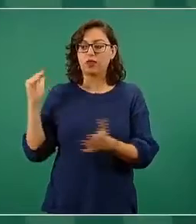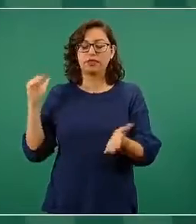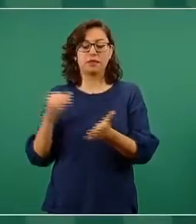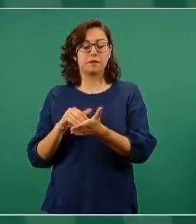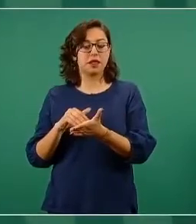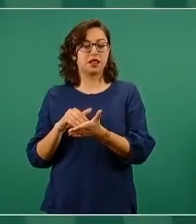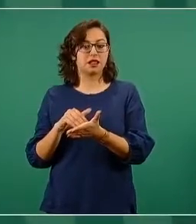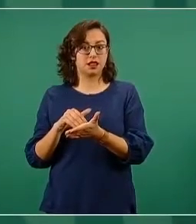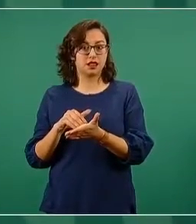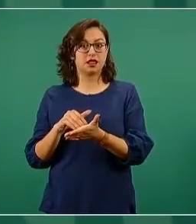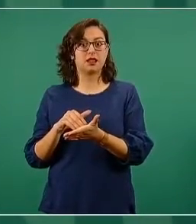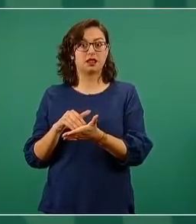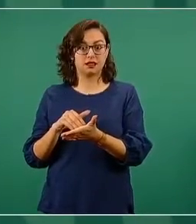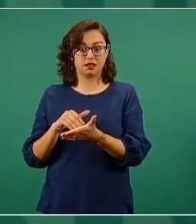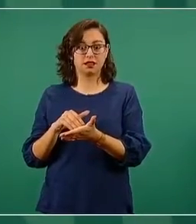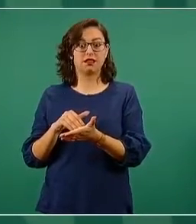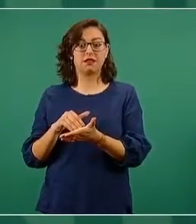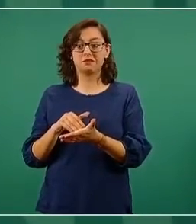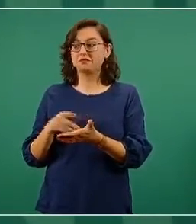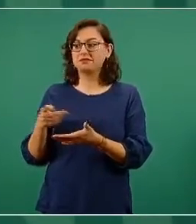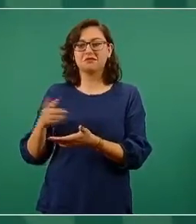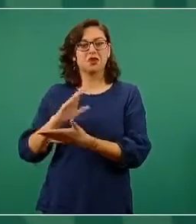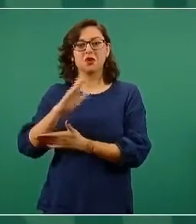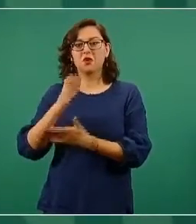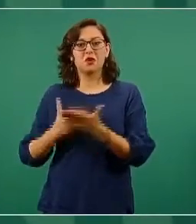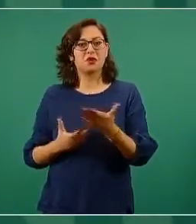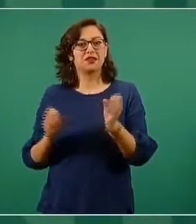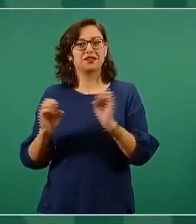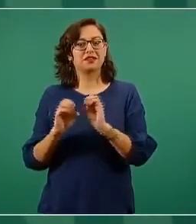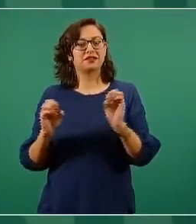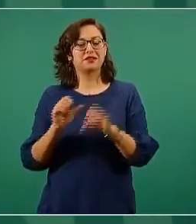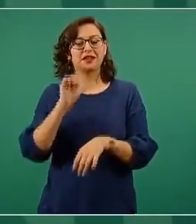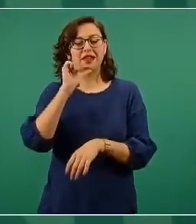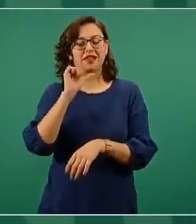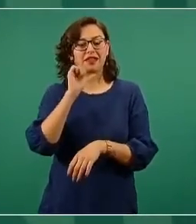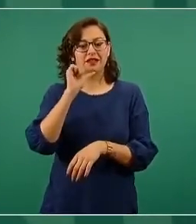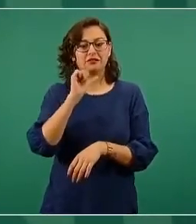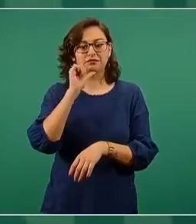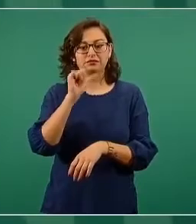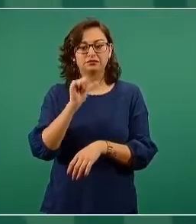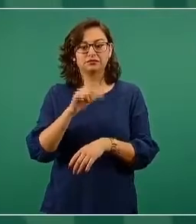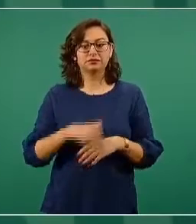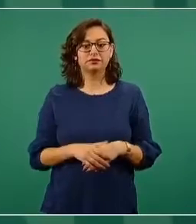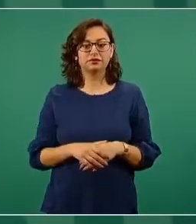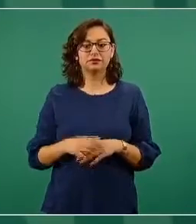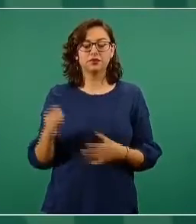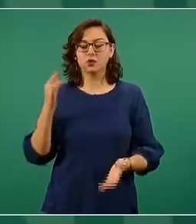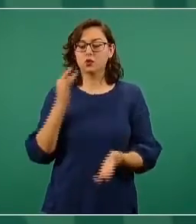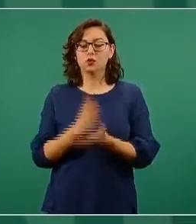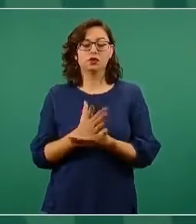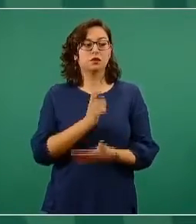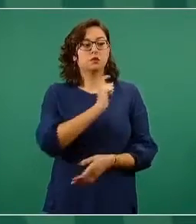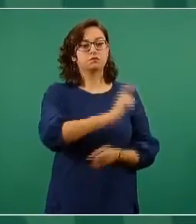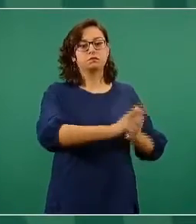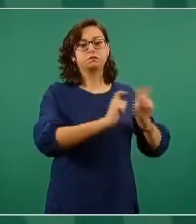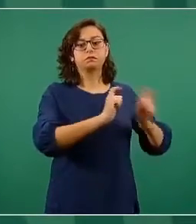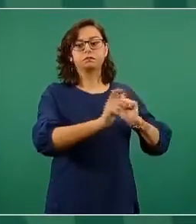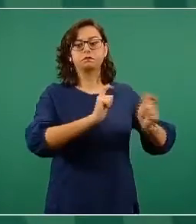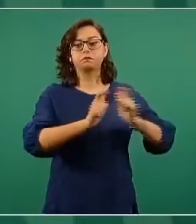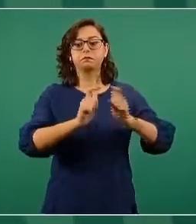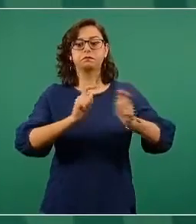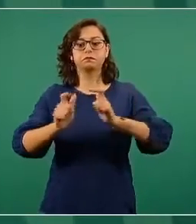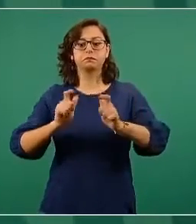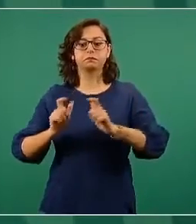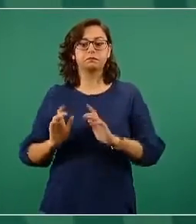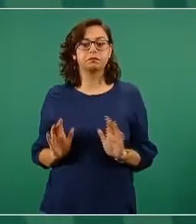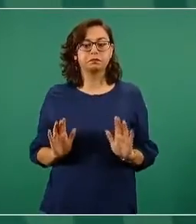Increíble, que no producían nada, manejaban las nóminas